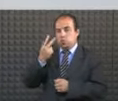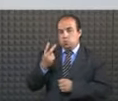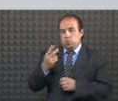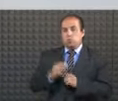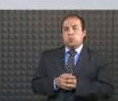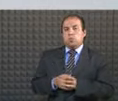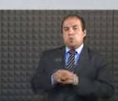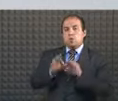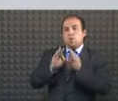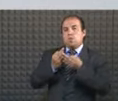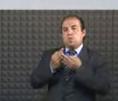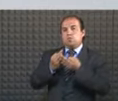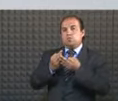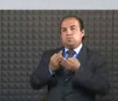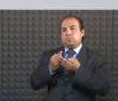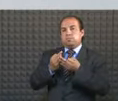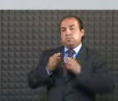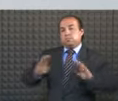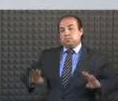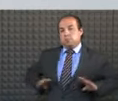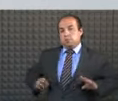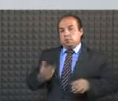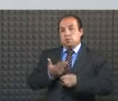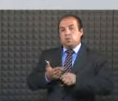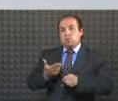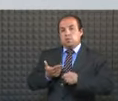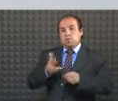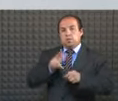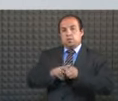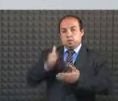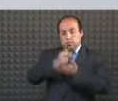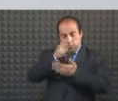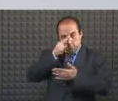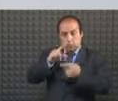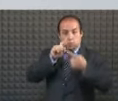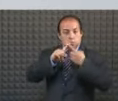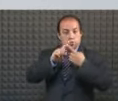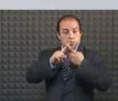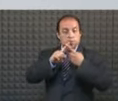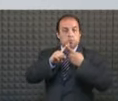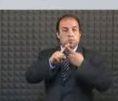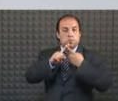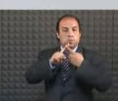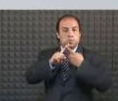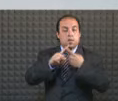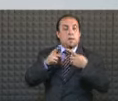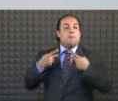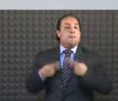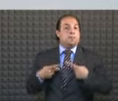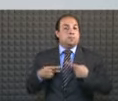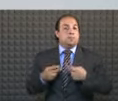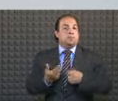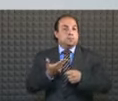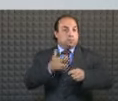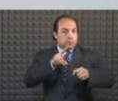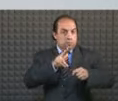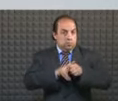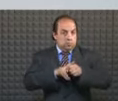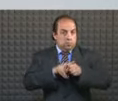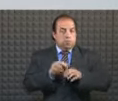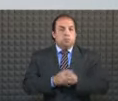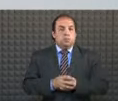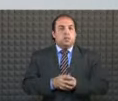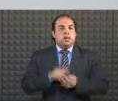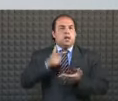componentes del perfil en los hospitales de la Ciudad de México. Uno que sería los pacientes hospitalizados